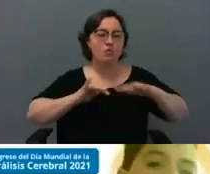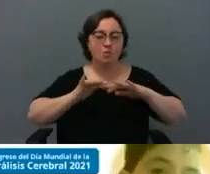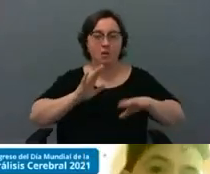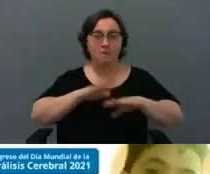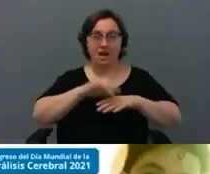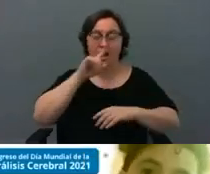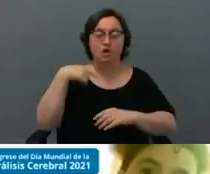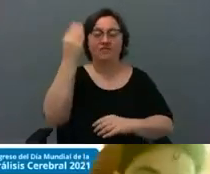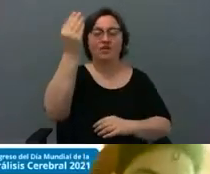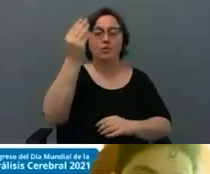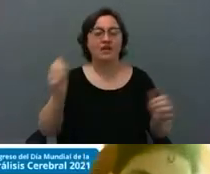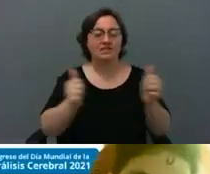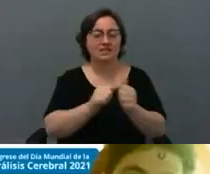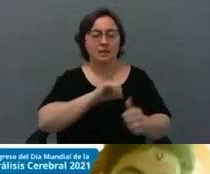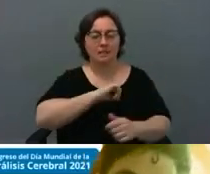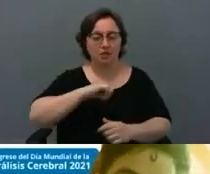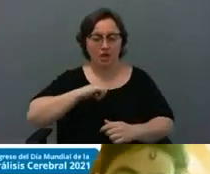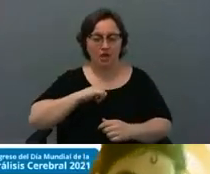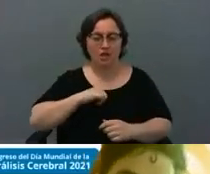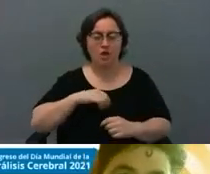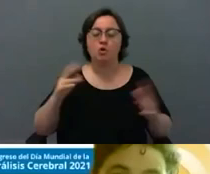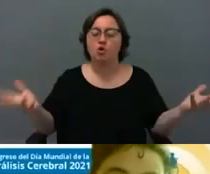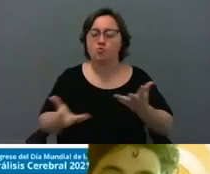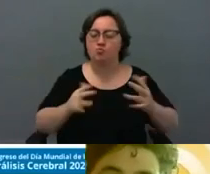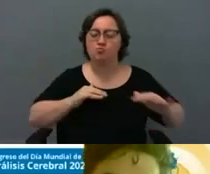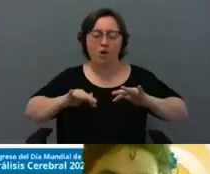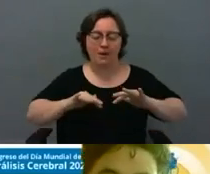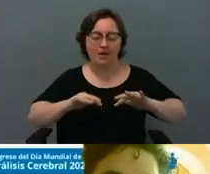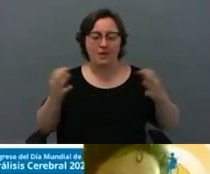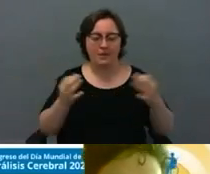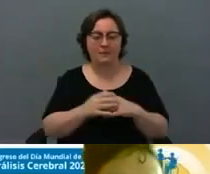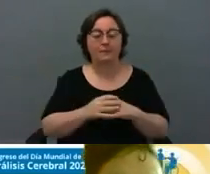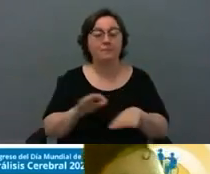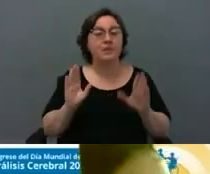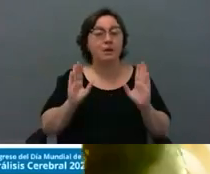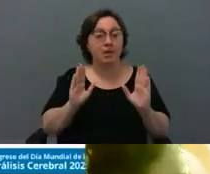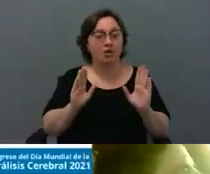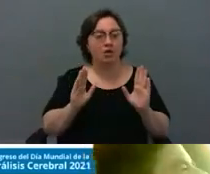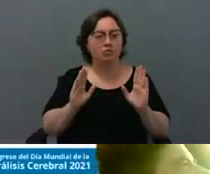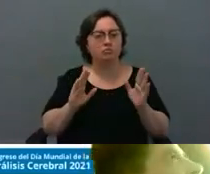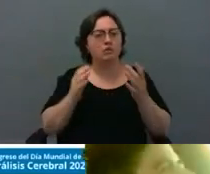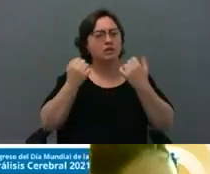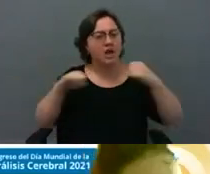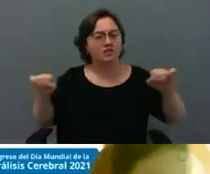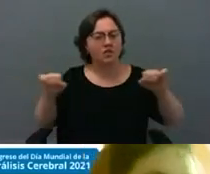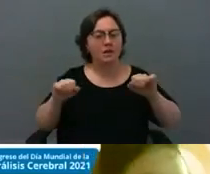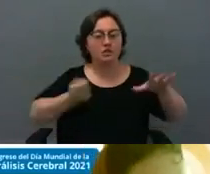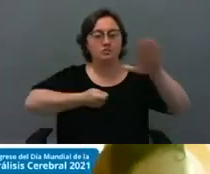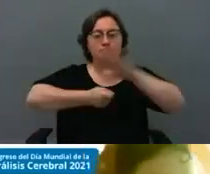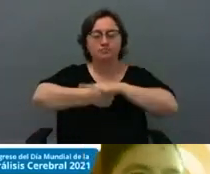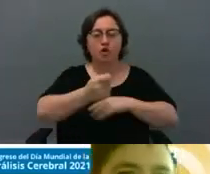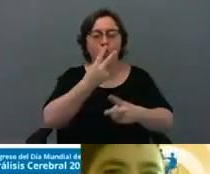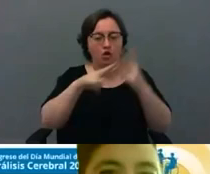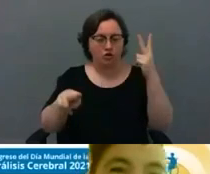la figura de la asistencia personal. Hay que darle un impulso desde Aspace, pero en cualquier caso hay dos formas de solicitar la